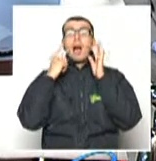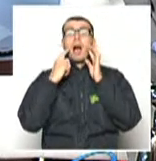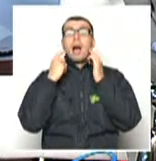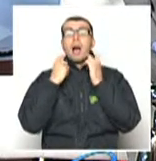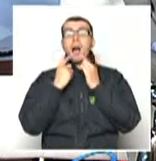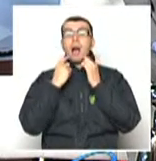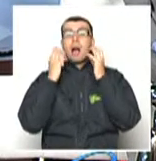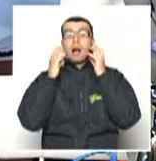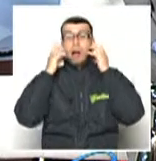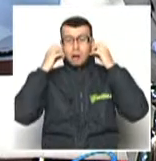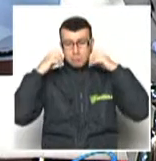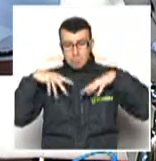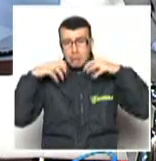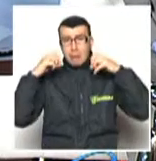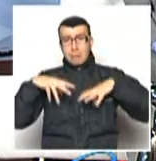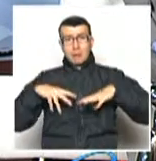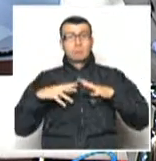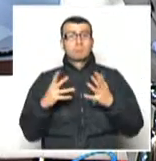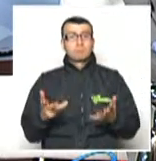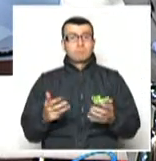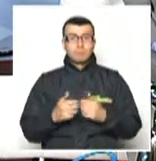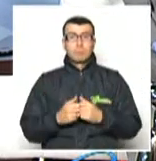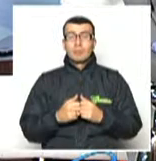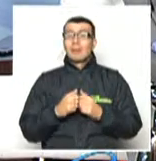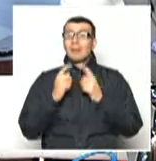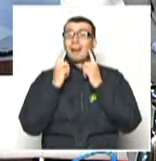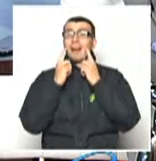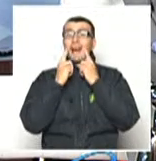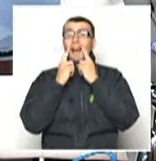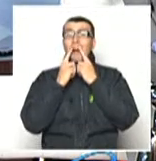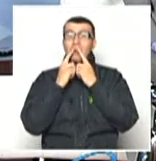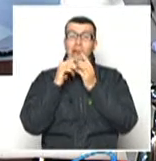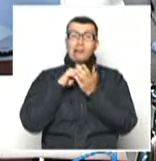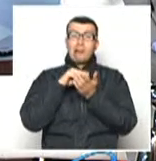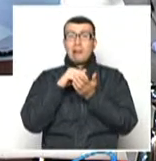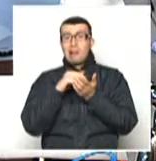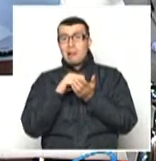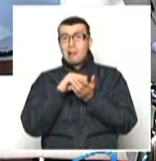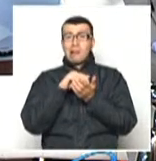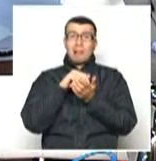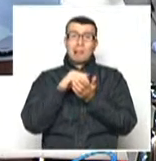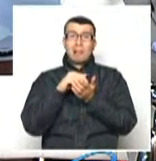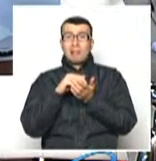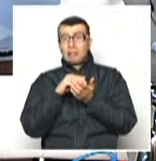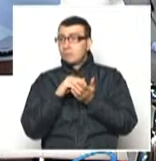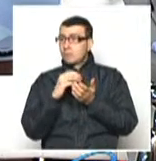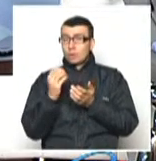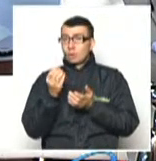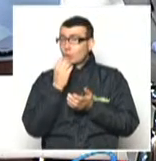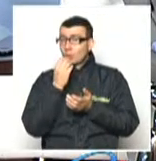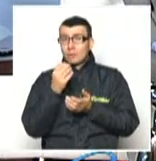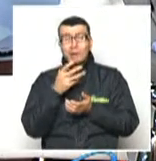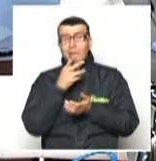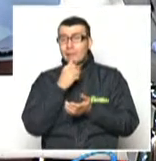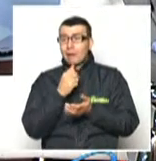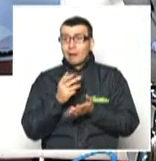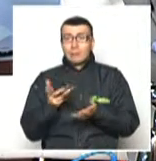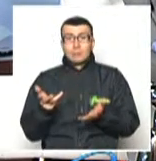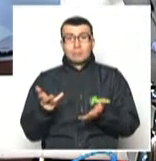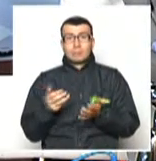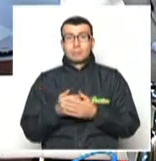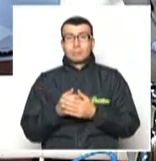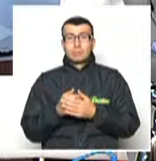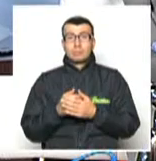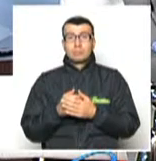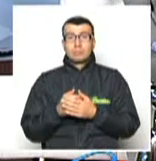abajo. Y los dientes se le han ido aflojando. Entonces, como no está comiendo, sino con